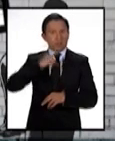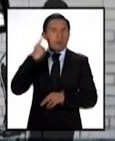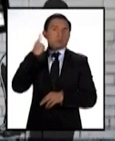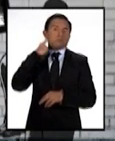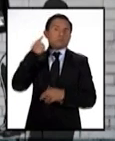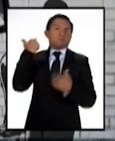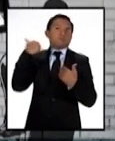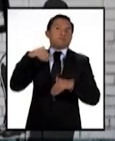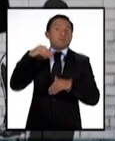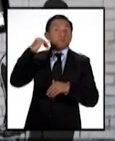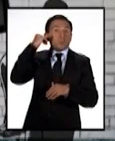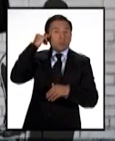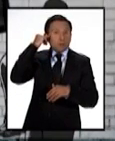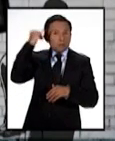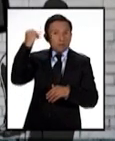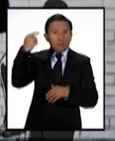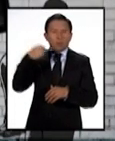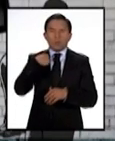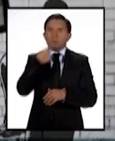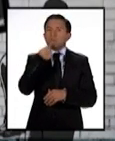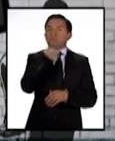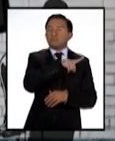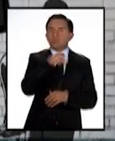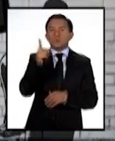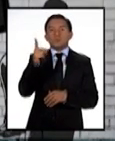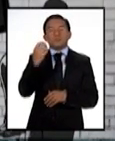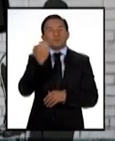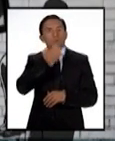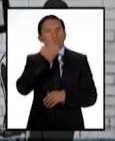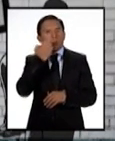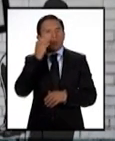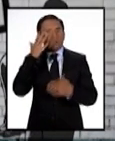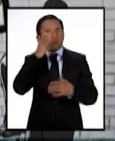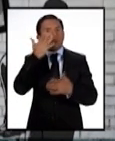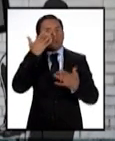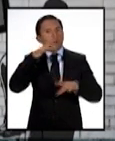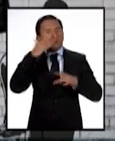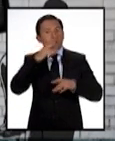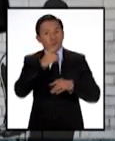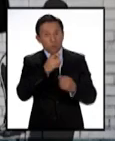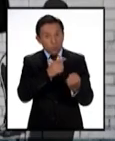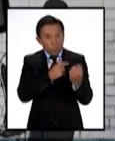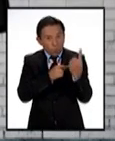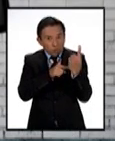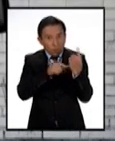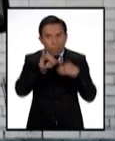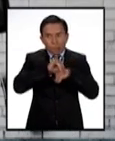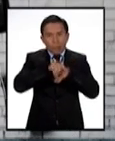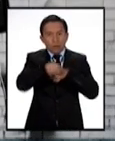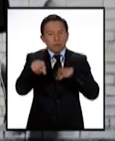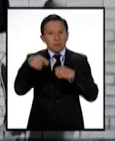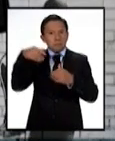arriesgar el nombre de mi escuela, ni la cuestión económica de mi escuela, ¿sí? Con un alumno. Entonces, ¿qué hago?